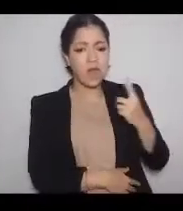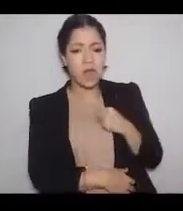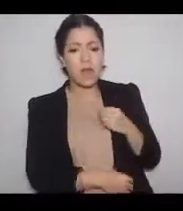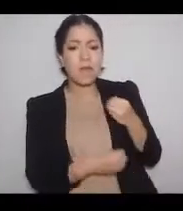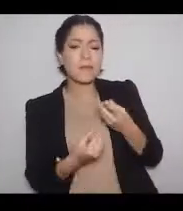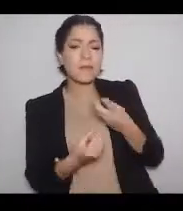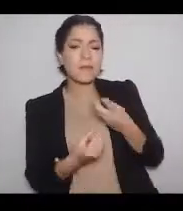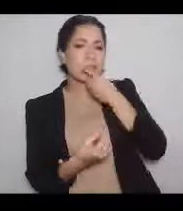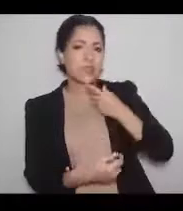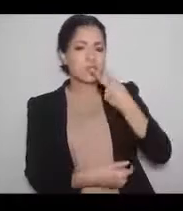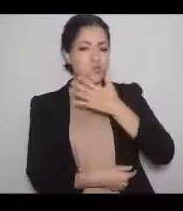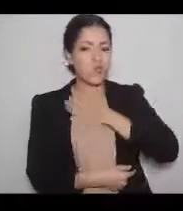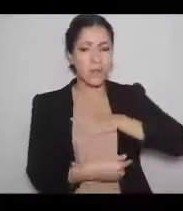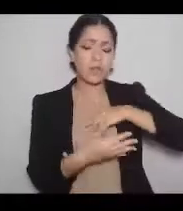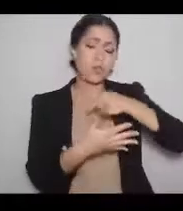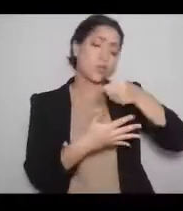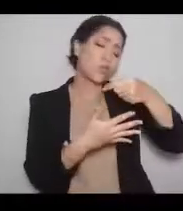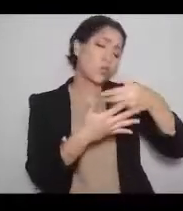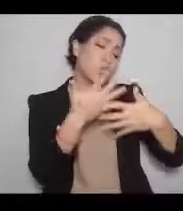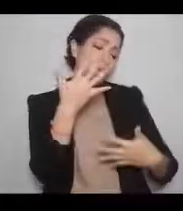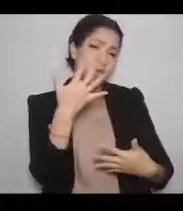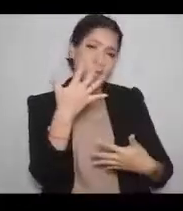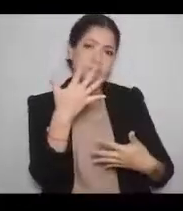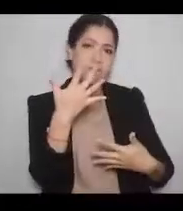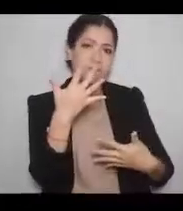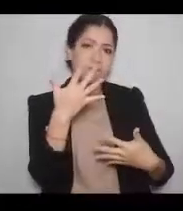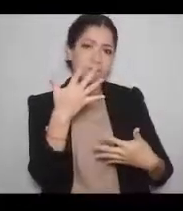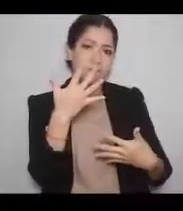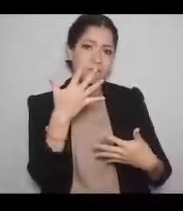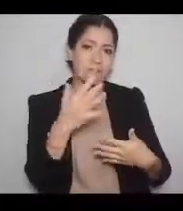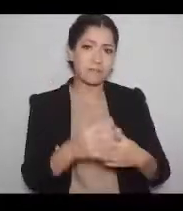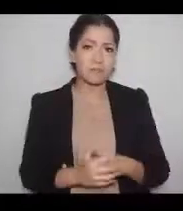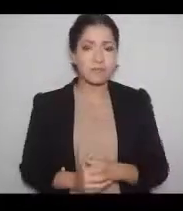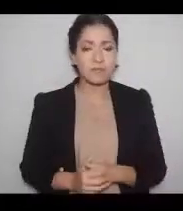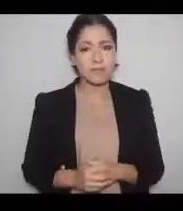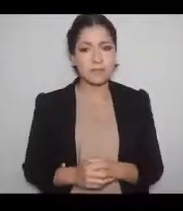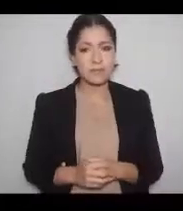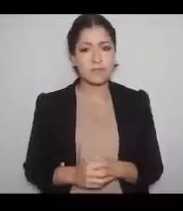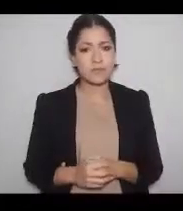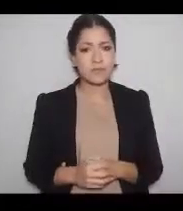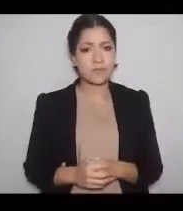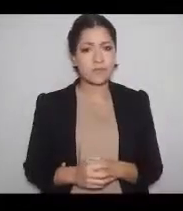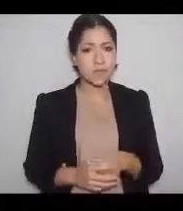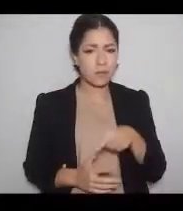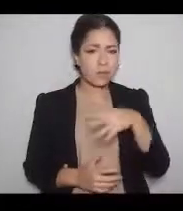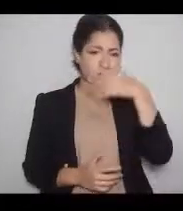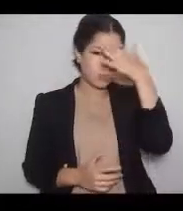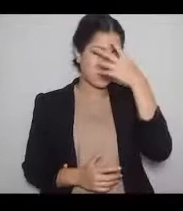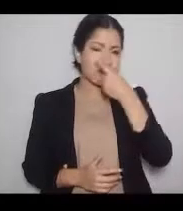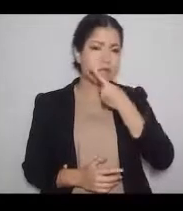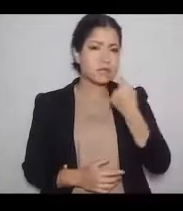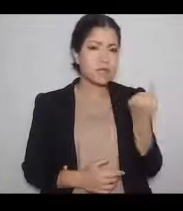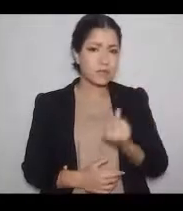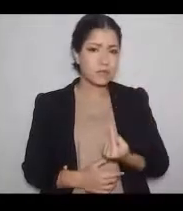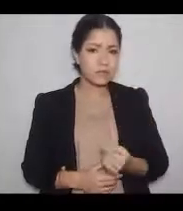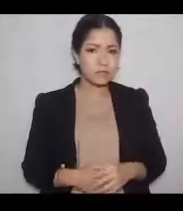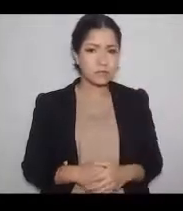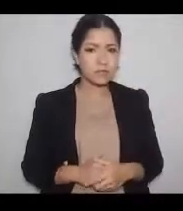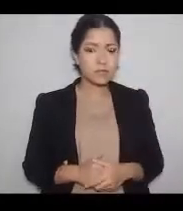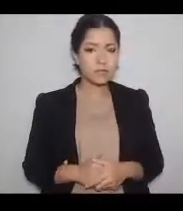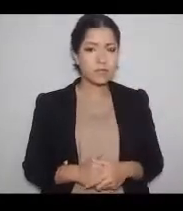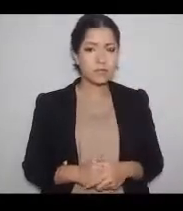¿Sabes qué me dijo? ¿Qué? Mi hijo es como el mole, tiene de todos los chiles.